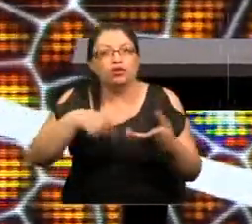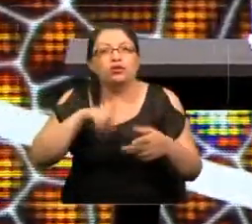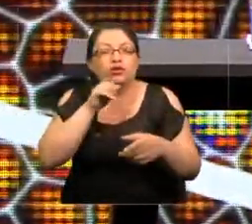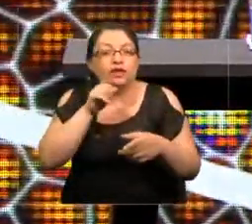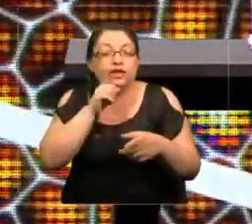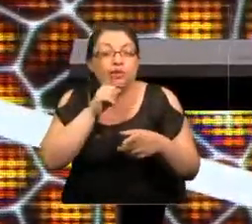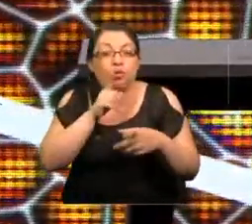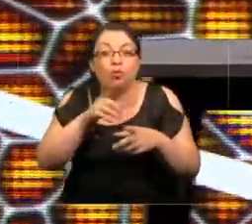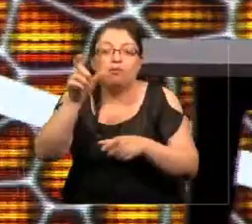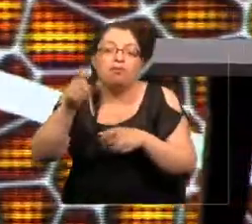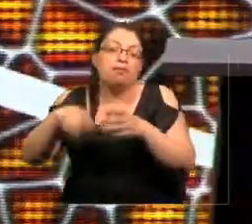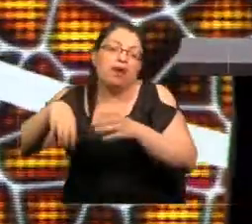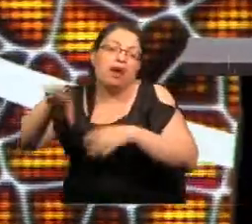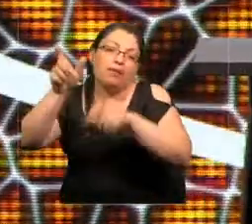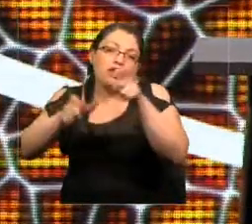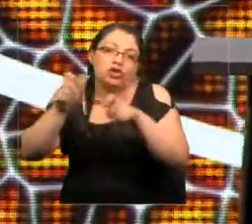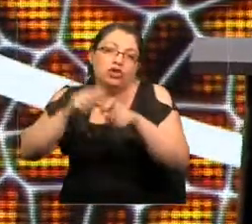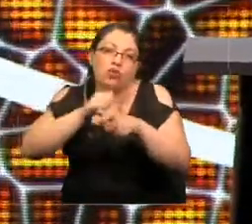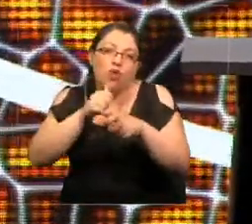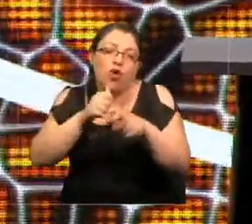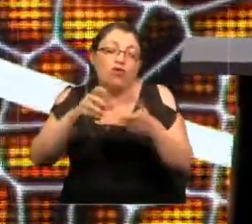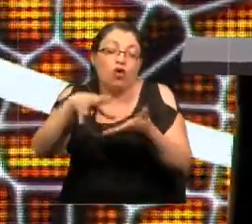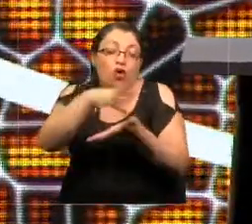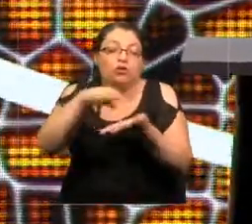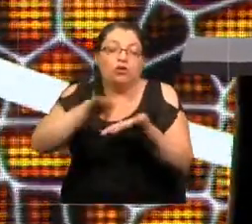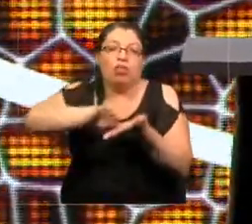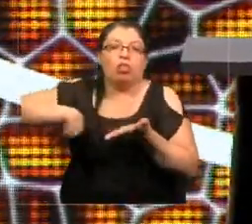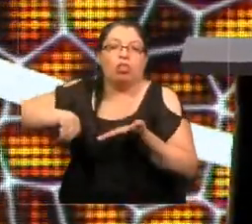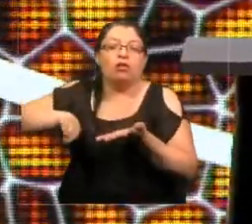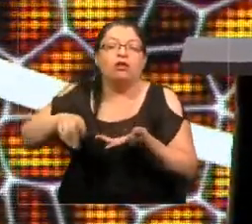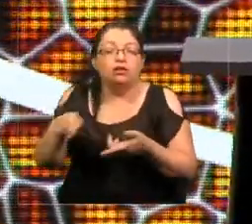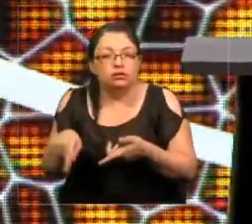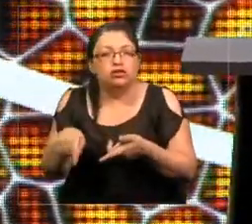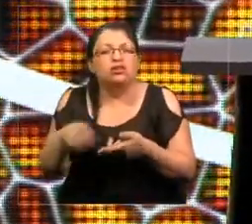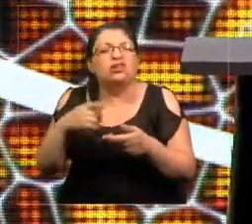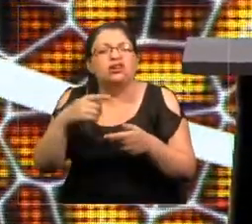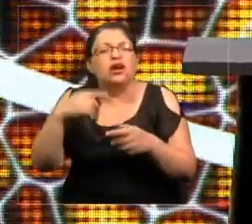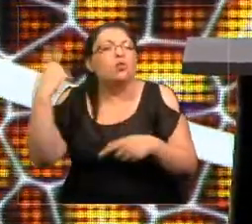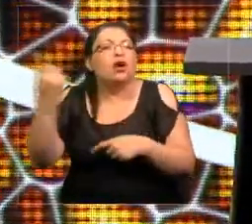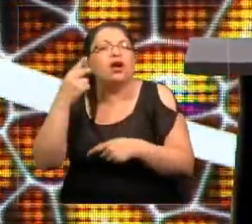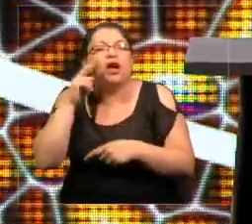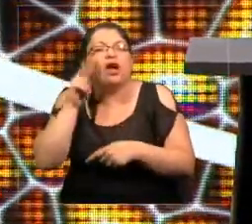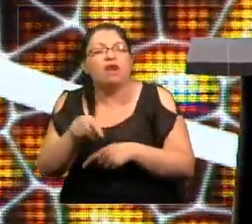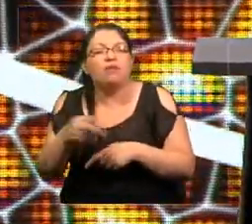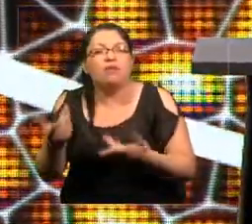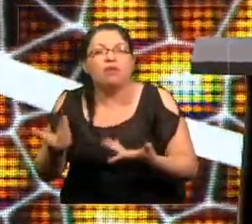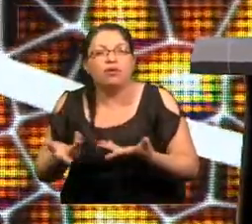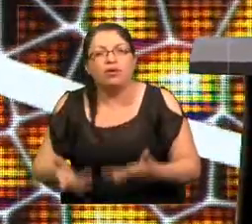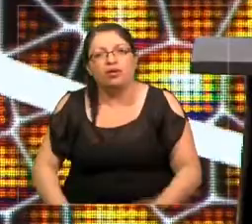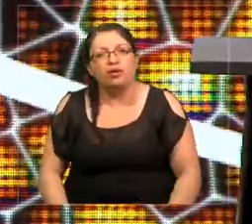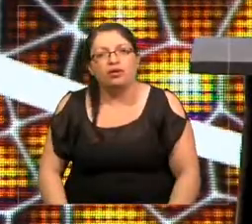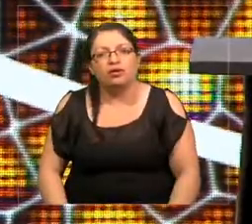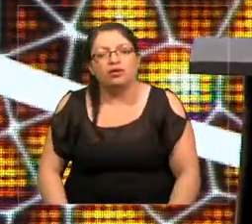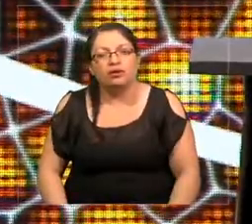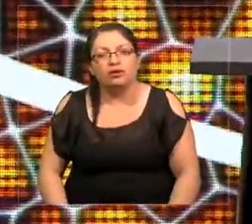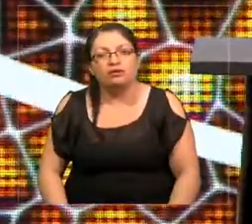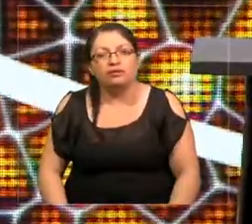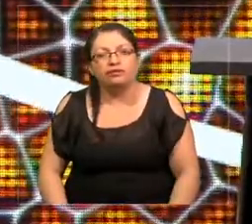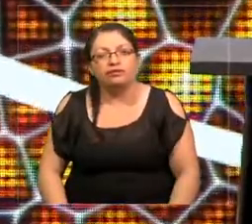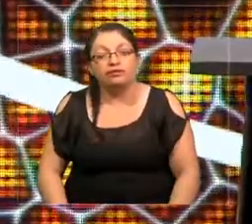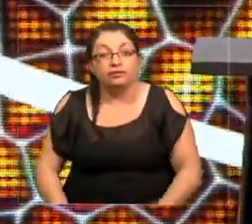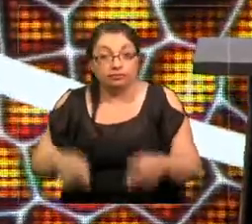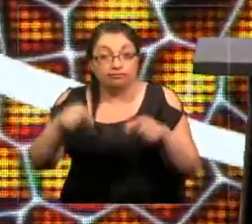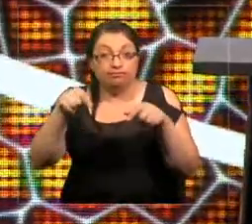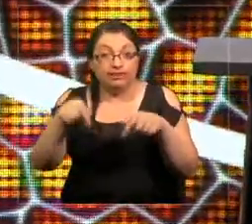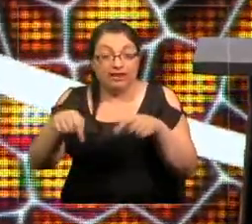varios pobres y marginados en las ciudades de manera general qué es lo que vemos hoy es que por el alza de los